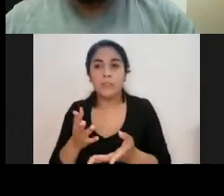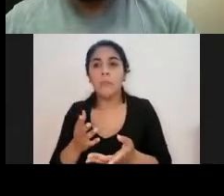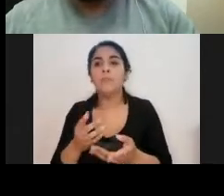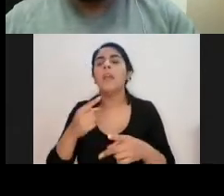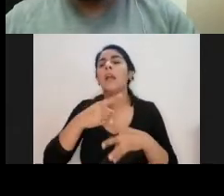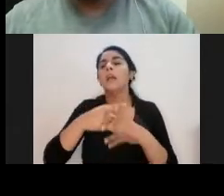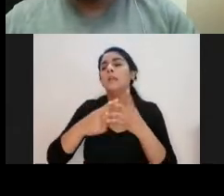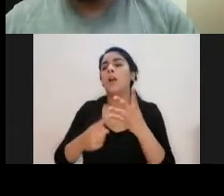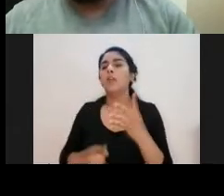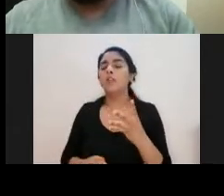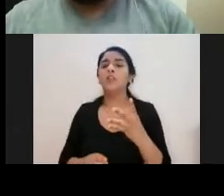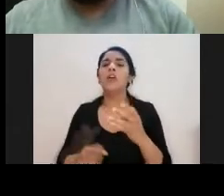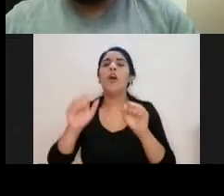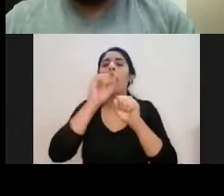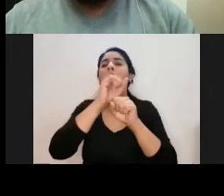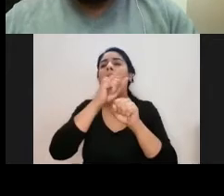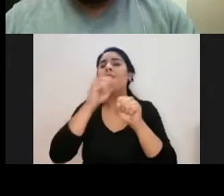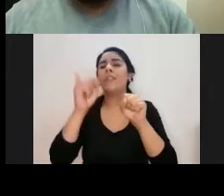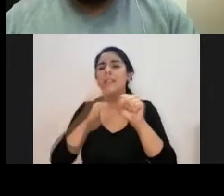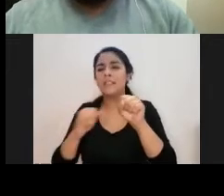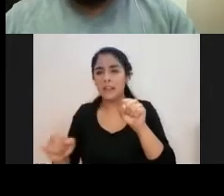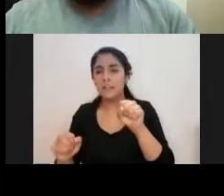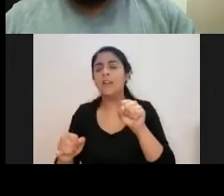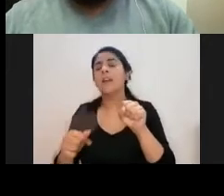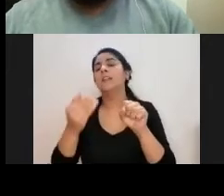Janssen, que es un vector viral.